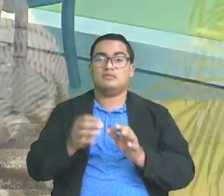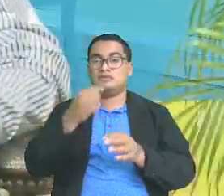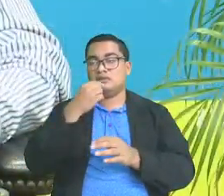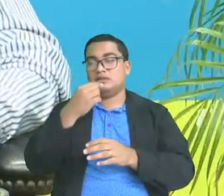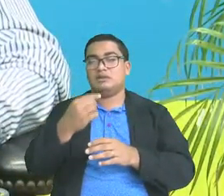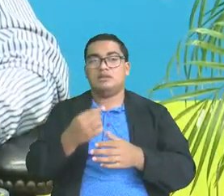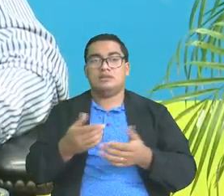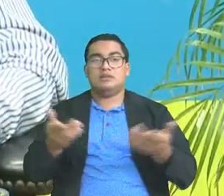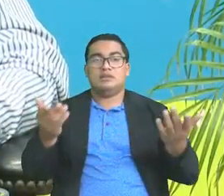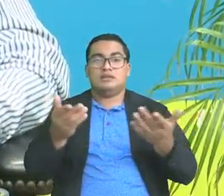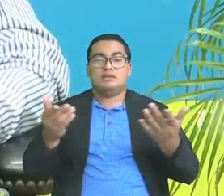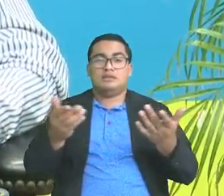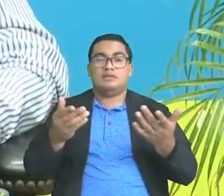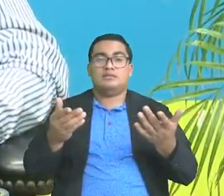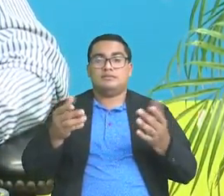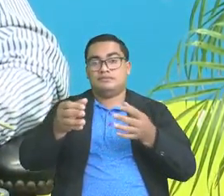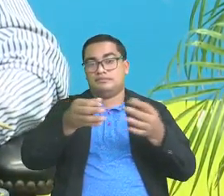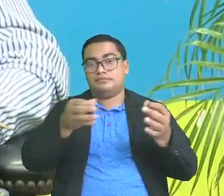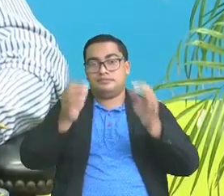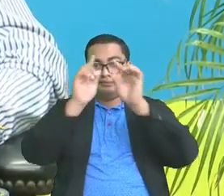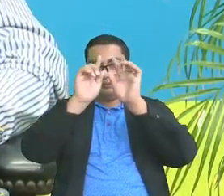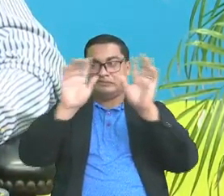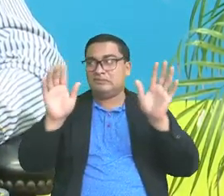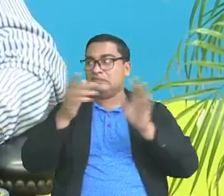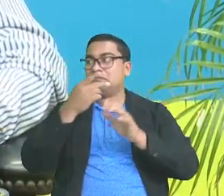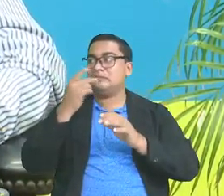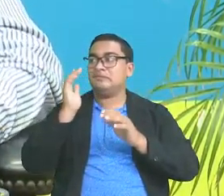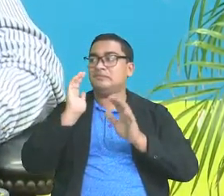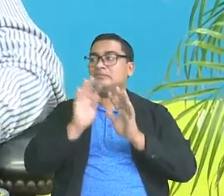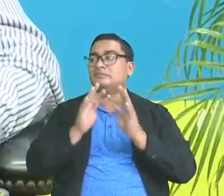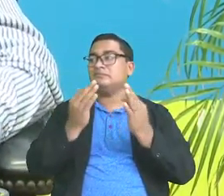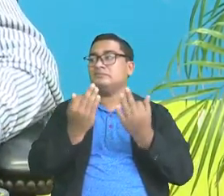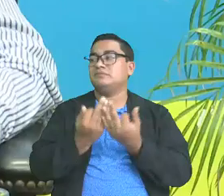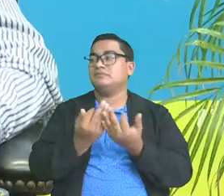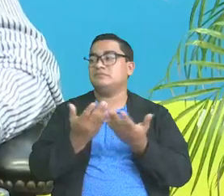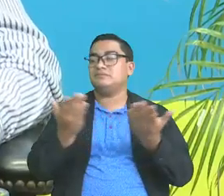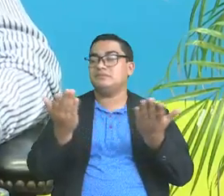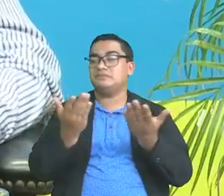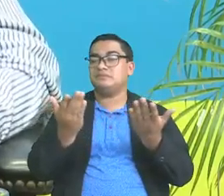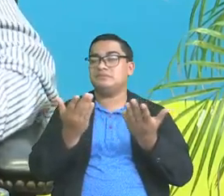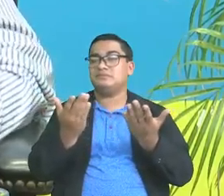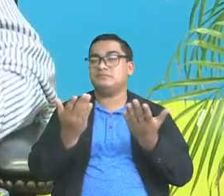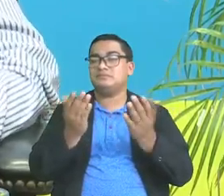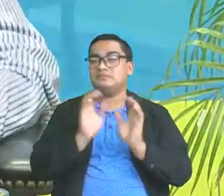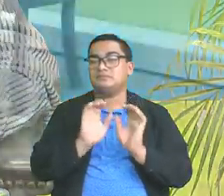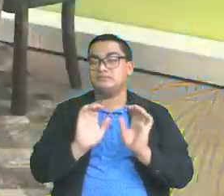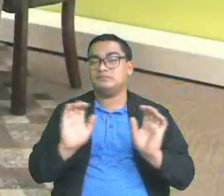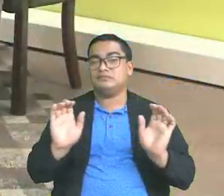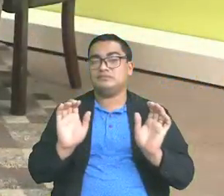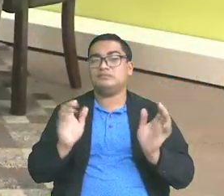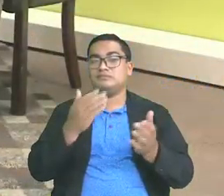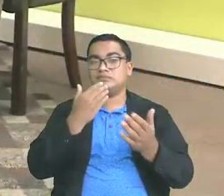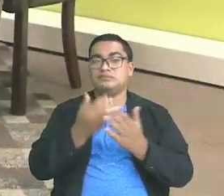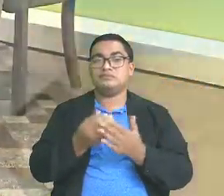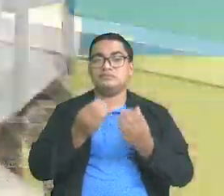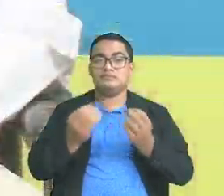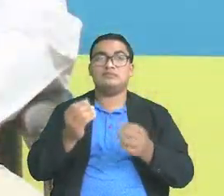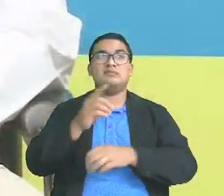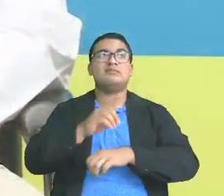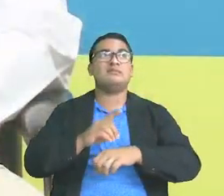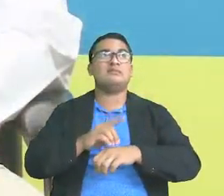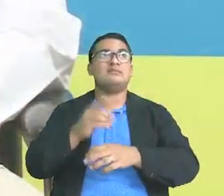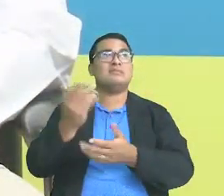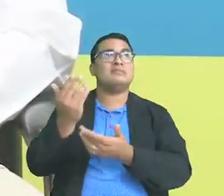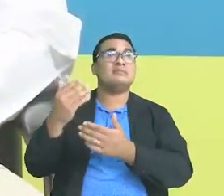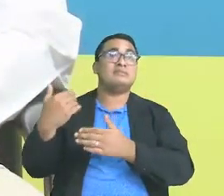que quedar en la mente de los padres de familia y en los que están responsables de nuestros niños y nuestras niñas. Gracias, doctor. Le esperamos en